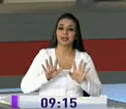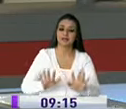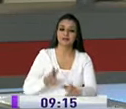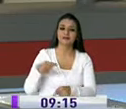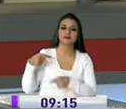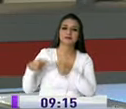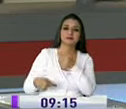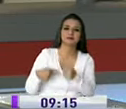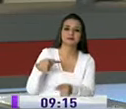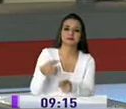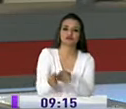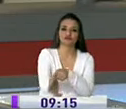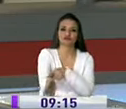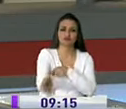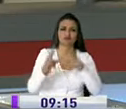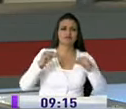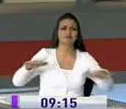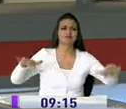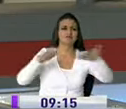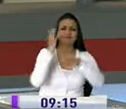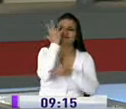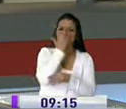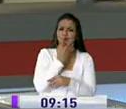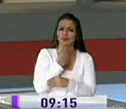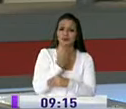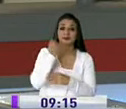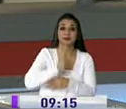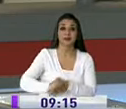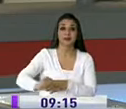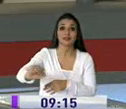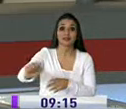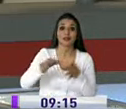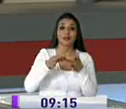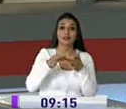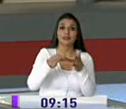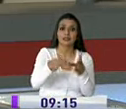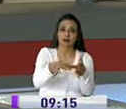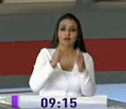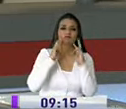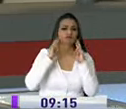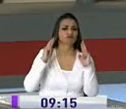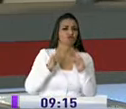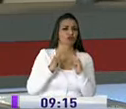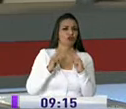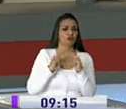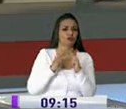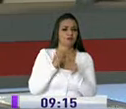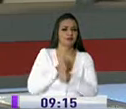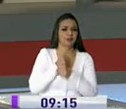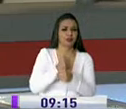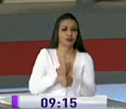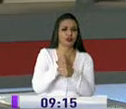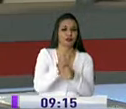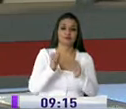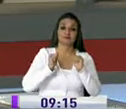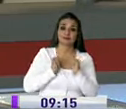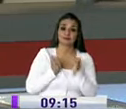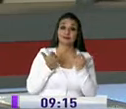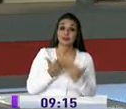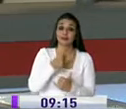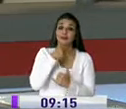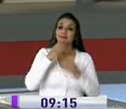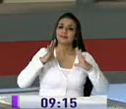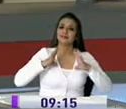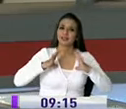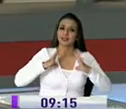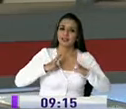y sobre todo paisajes hermosísimos. Paseos dirigidos por guías reconocidos harán de estas horas de descanso, ahora que estamos de feriado,